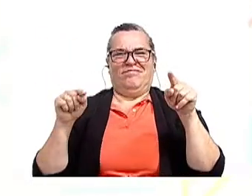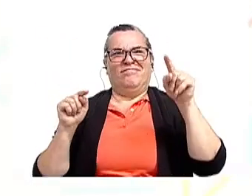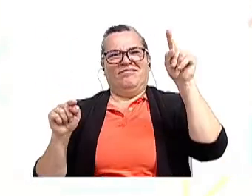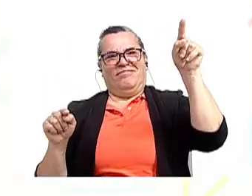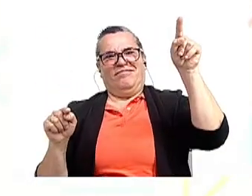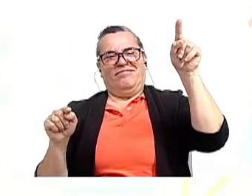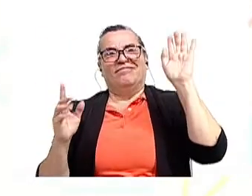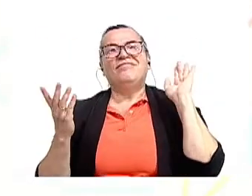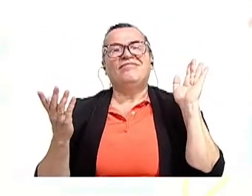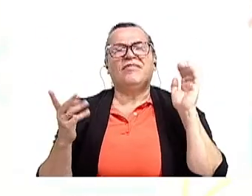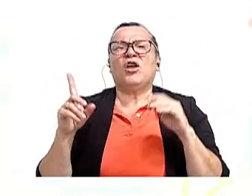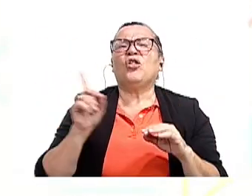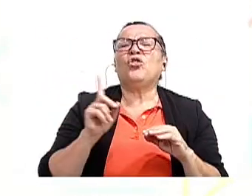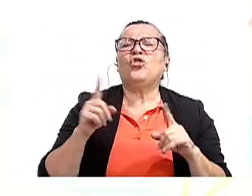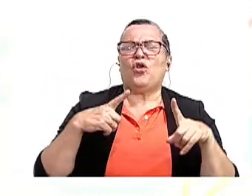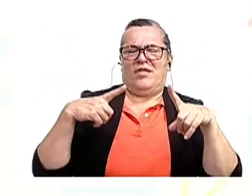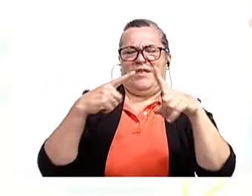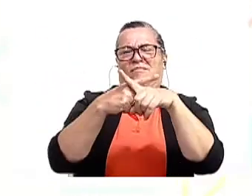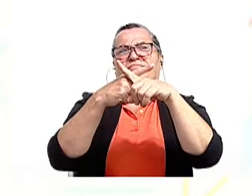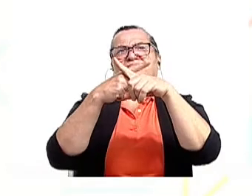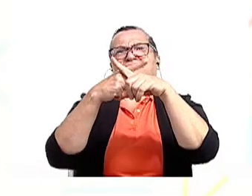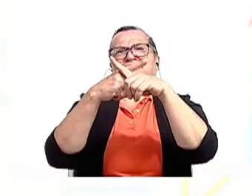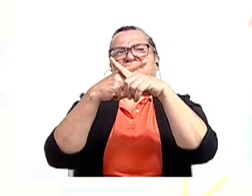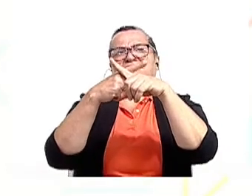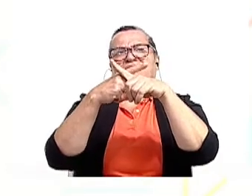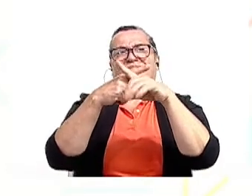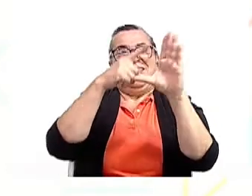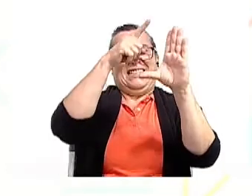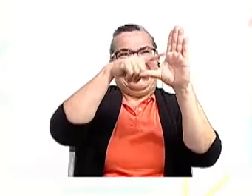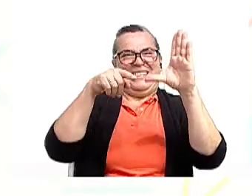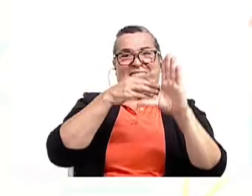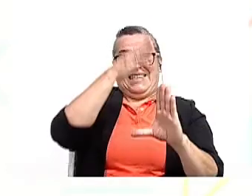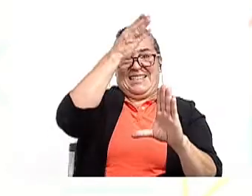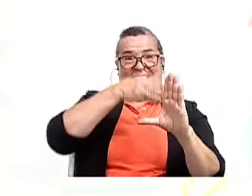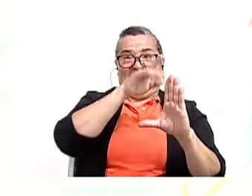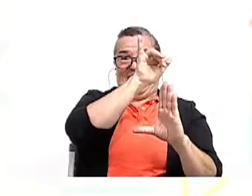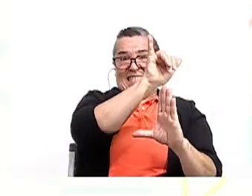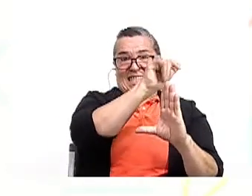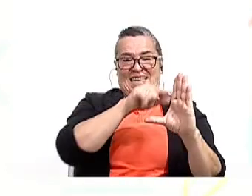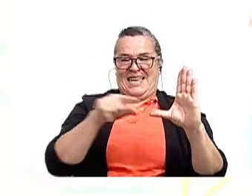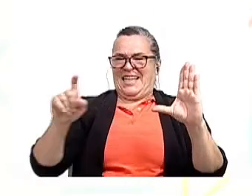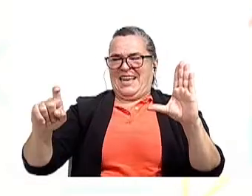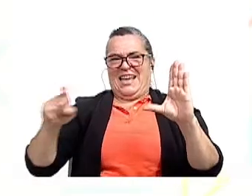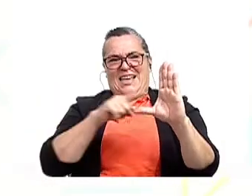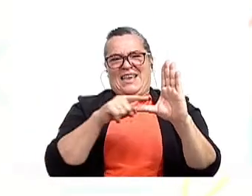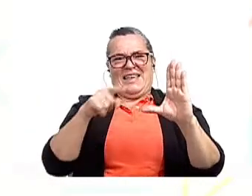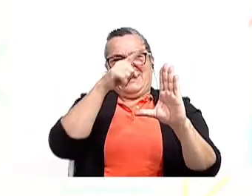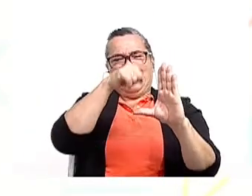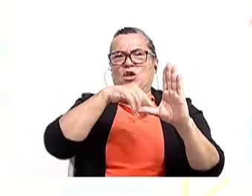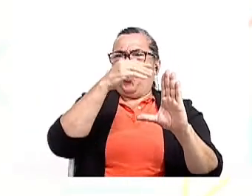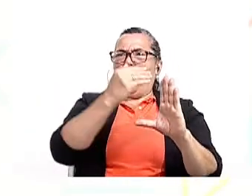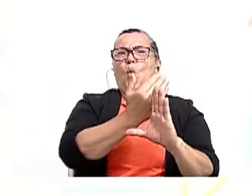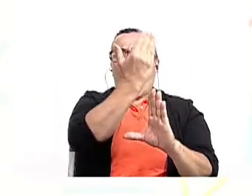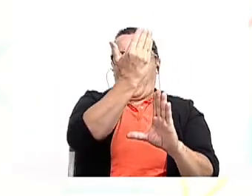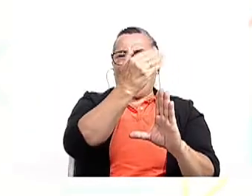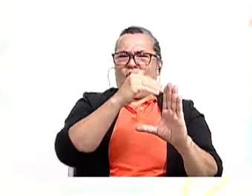Mencionábamos también dónde intersecaba el eje Y. ¿Lo recuerdan? Que era cuando estaba nuevo ese equipo de cómputo, cuando fue comprado. Es